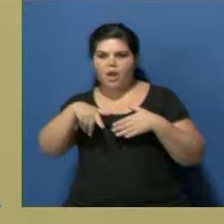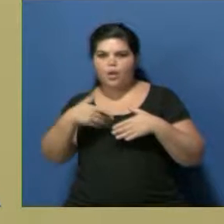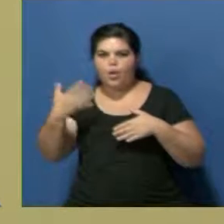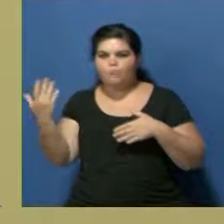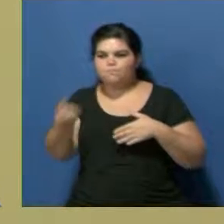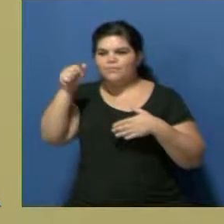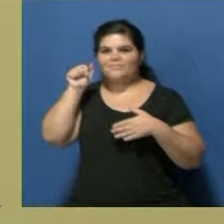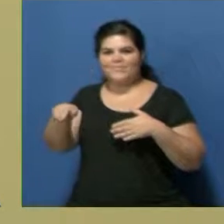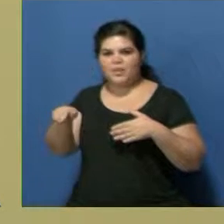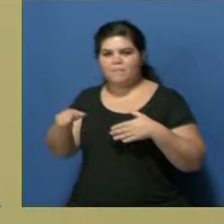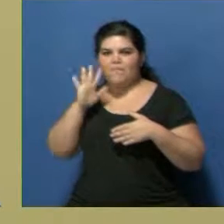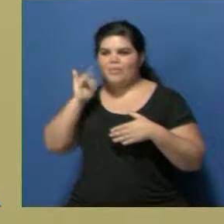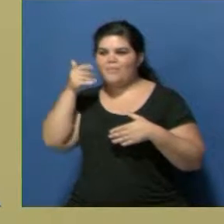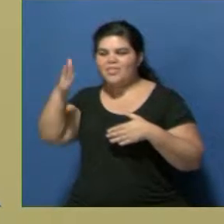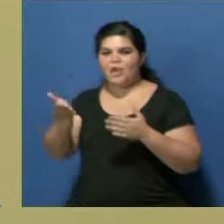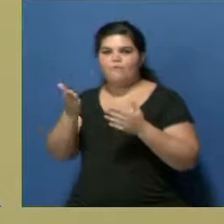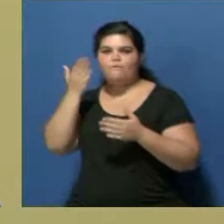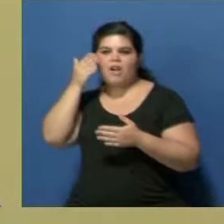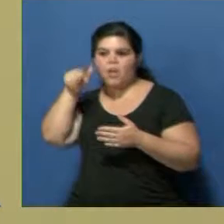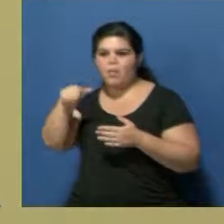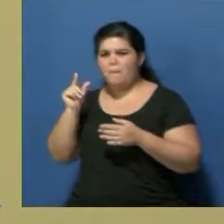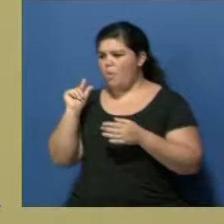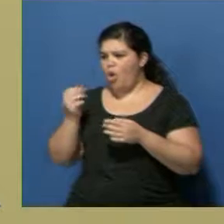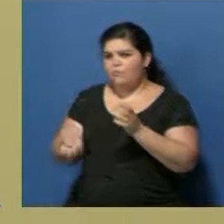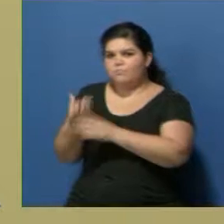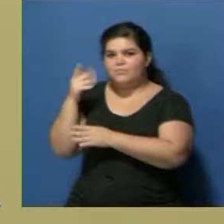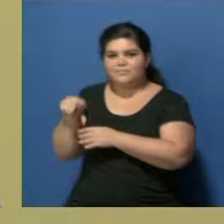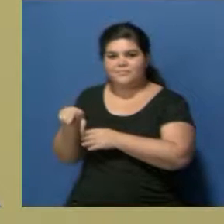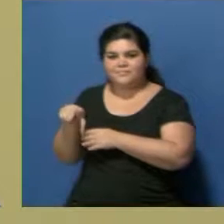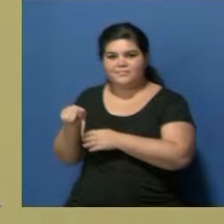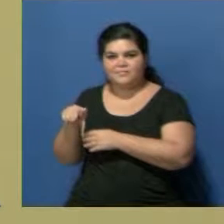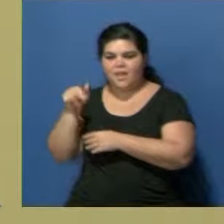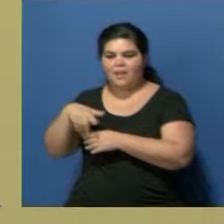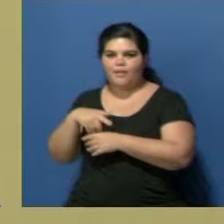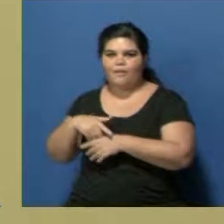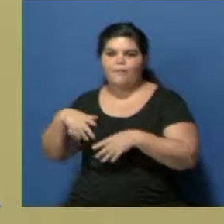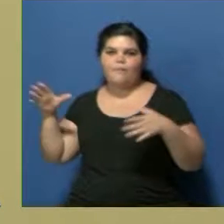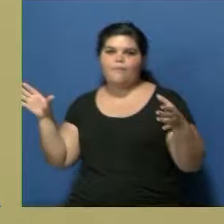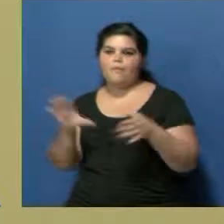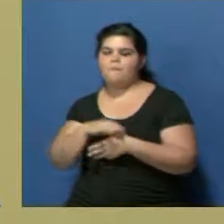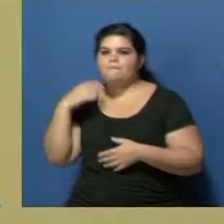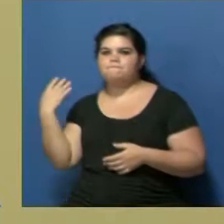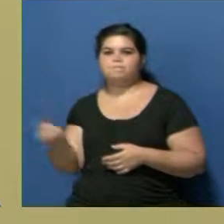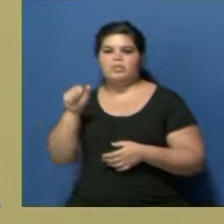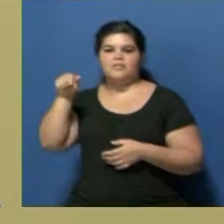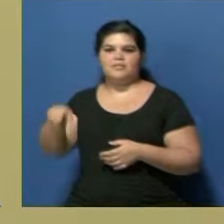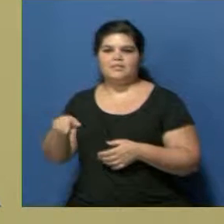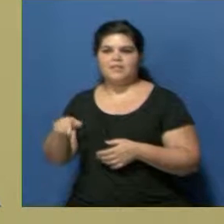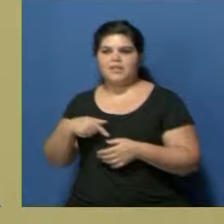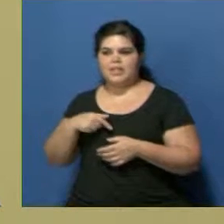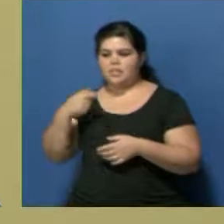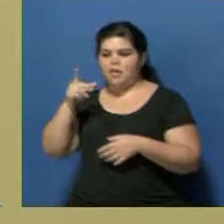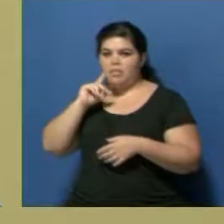Uh-huh. Me di cuenta que tenía Facebook, que lo había hecho hace poco, y me pareció que era la oportunidad, y dije, bueno, no hay que dejarla pasar. Me costó unos